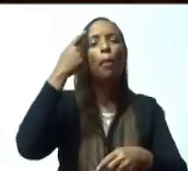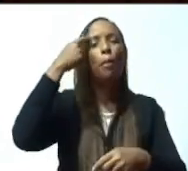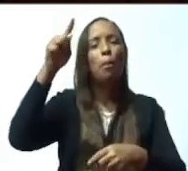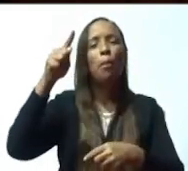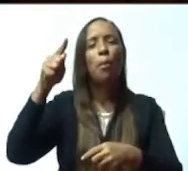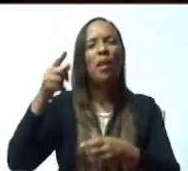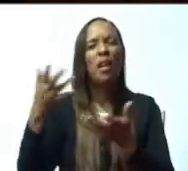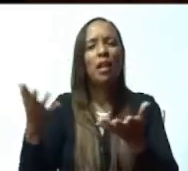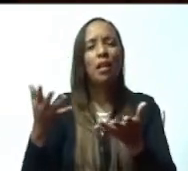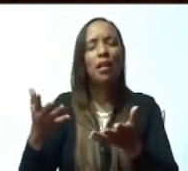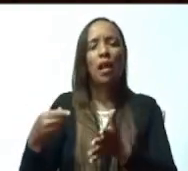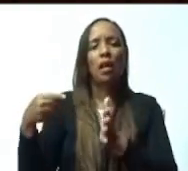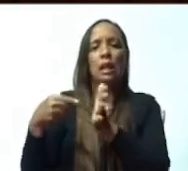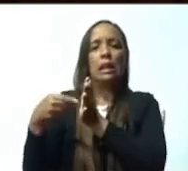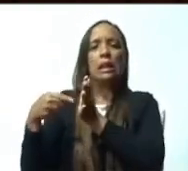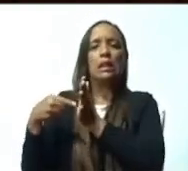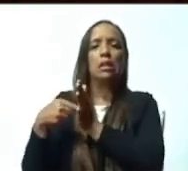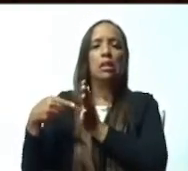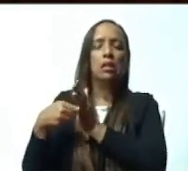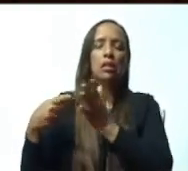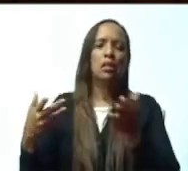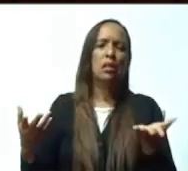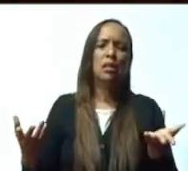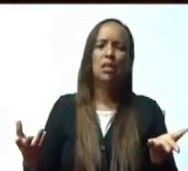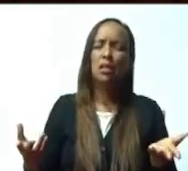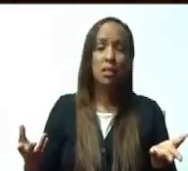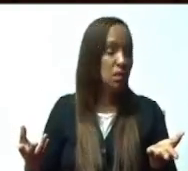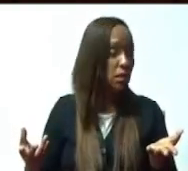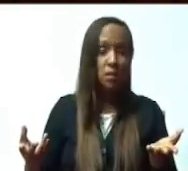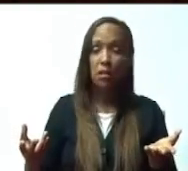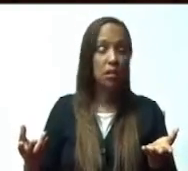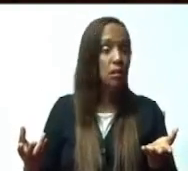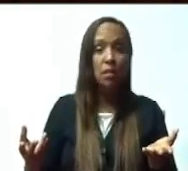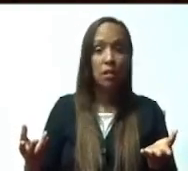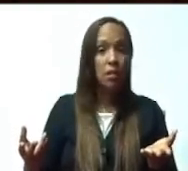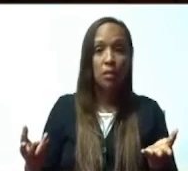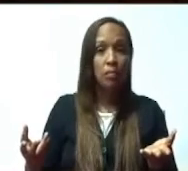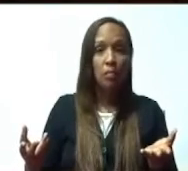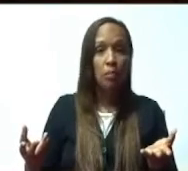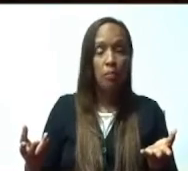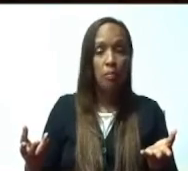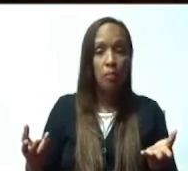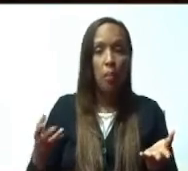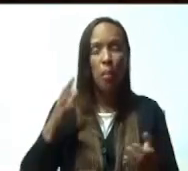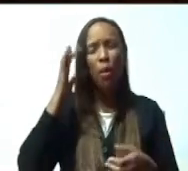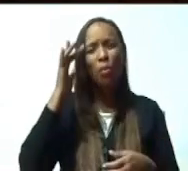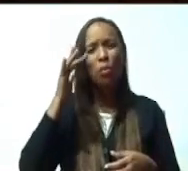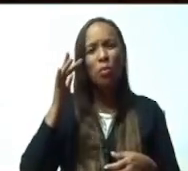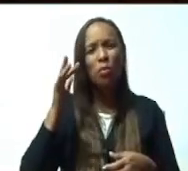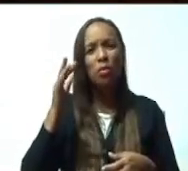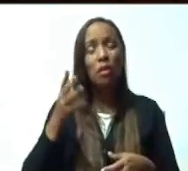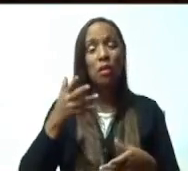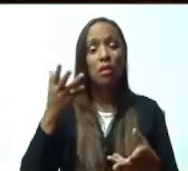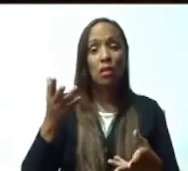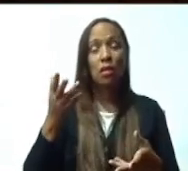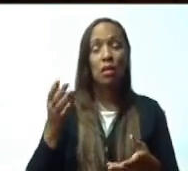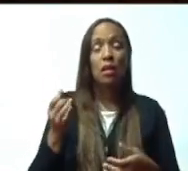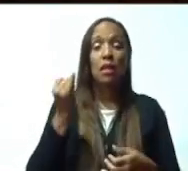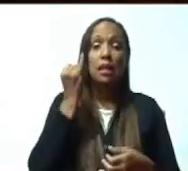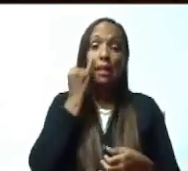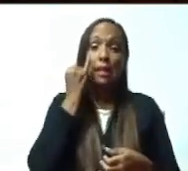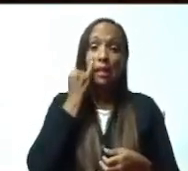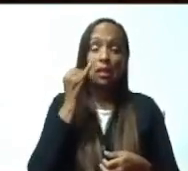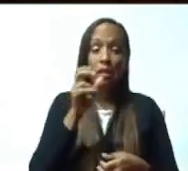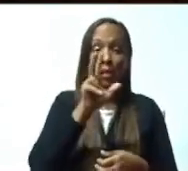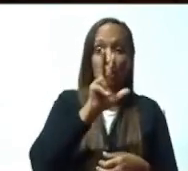231.000 millones adicional a lo que el gobierno necesita para tapar el hoyo fiscal del